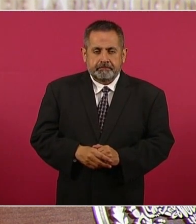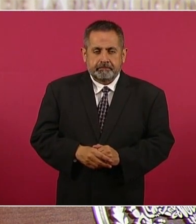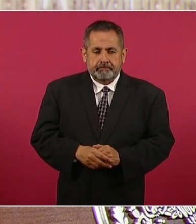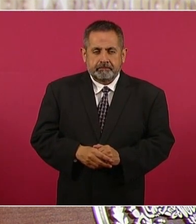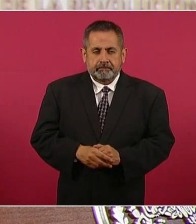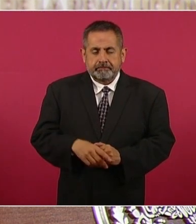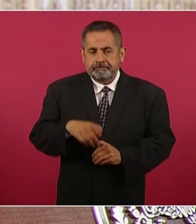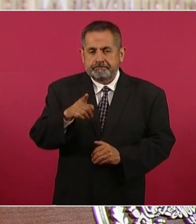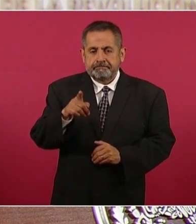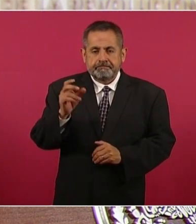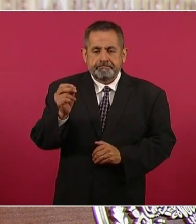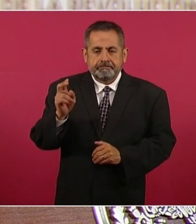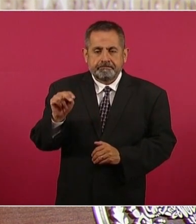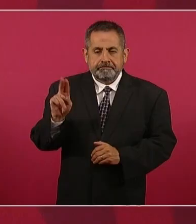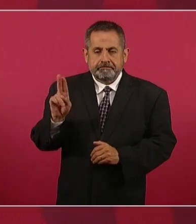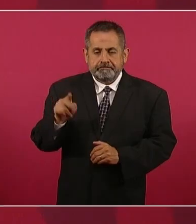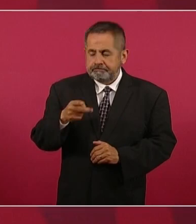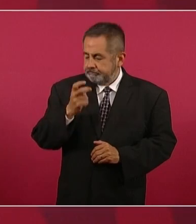Naciones Unidas